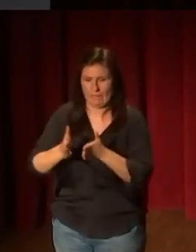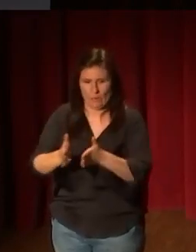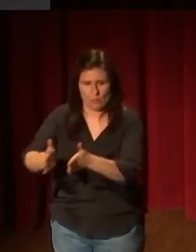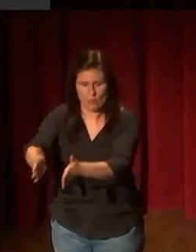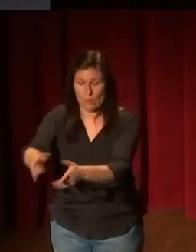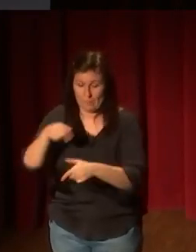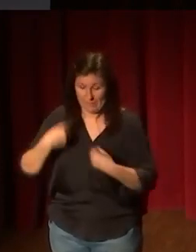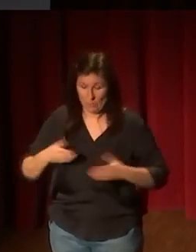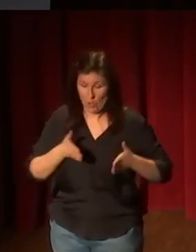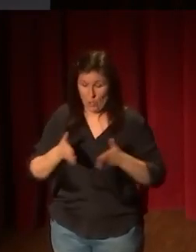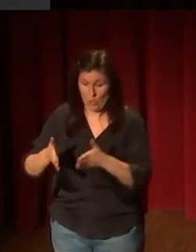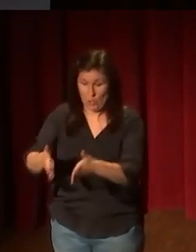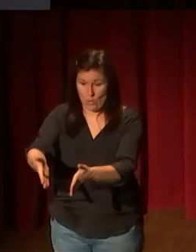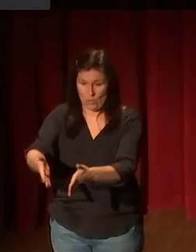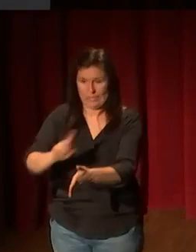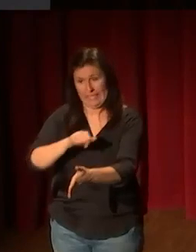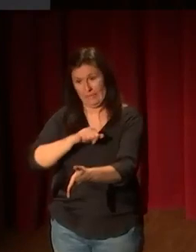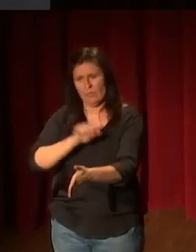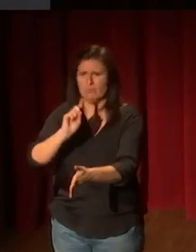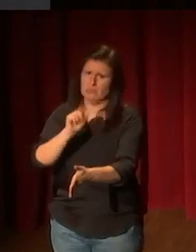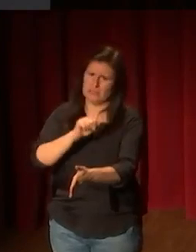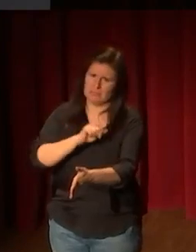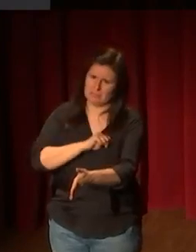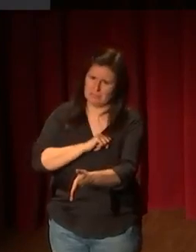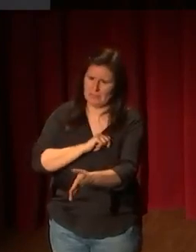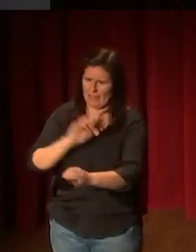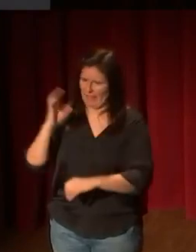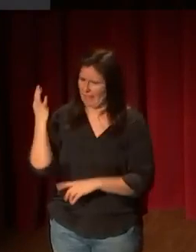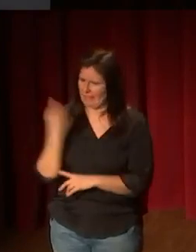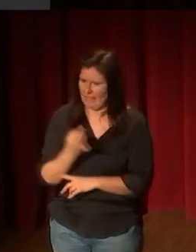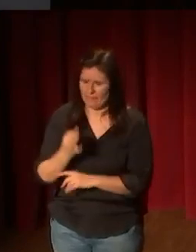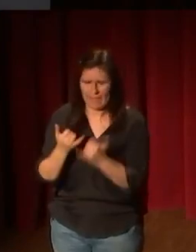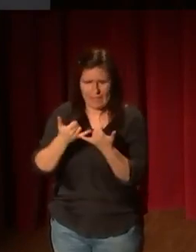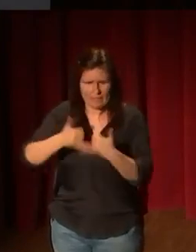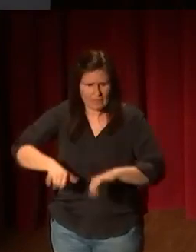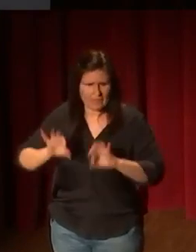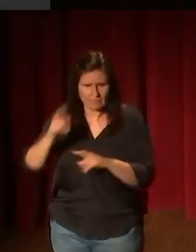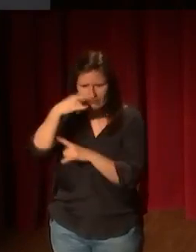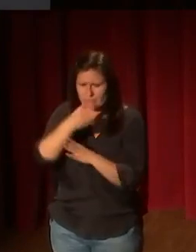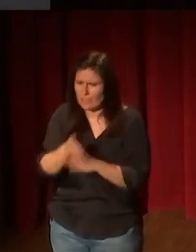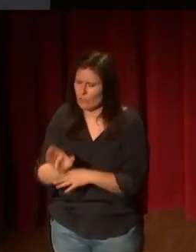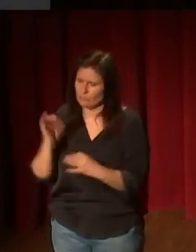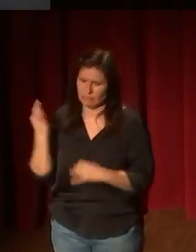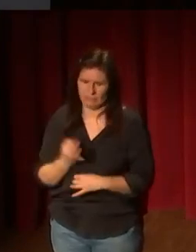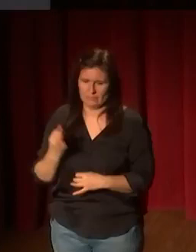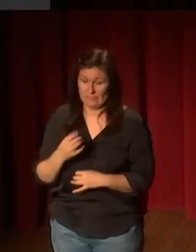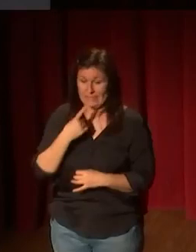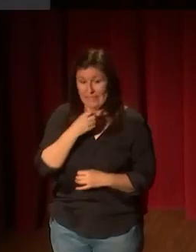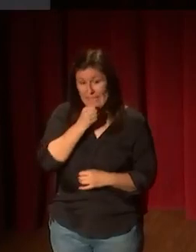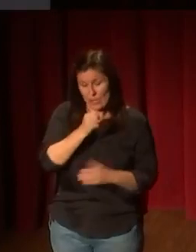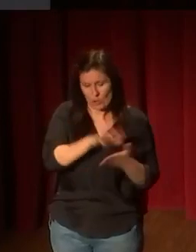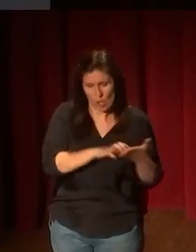se esperaba no se esperaba tenía que haber una gran fiesta de toros el cronista